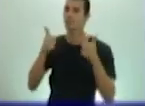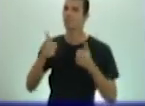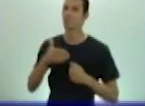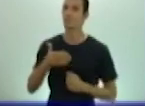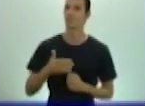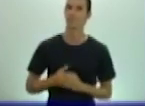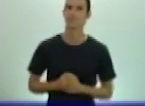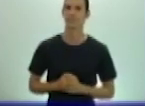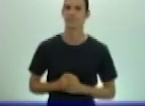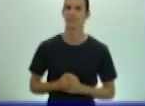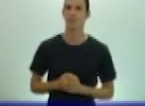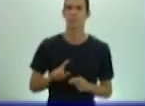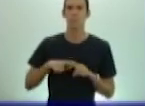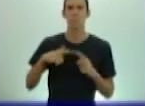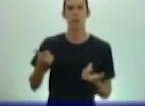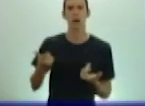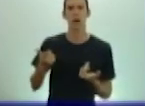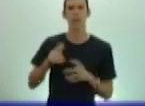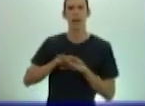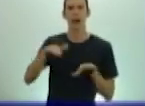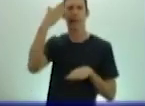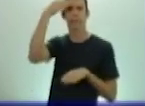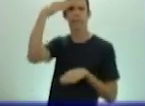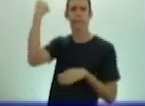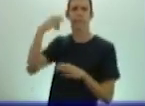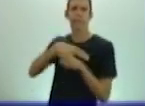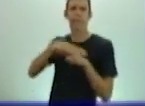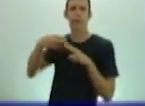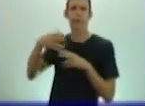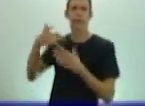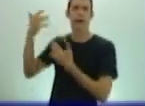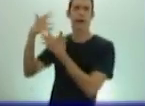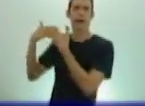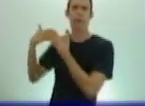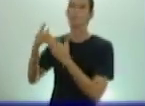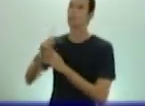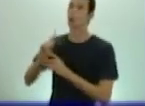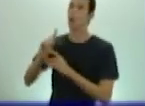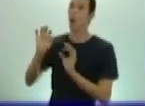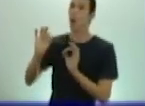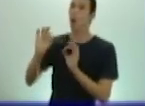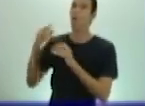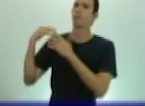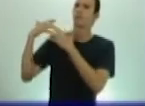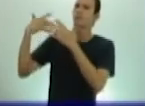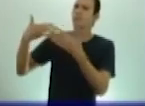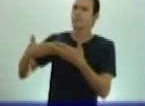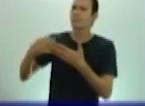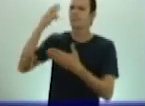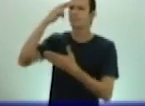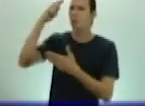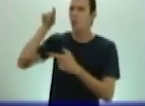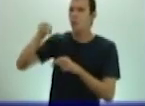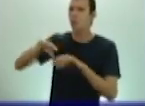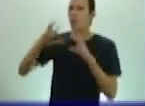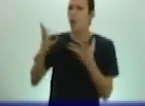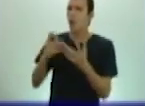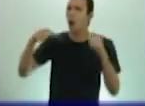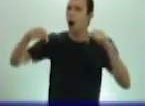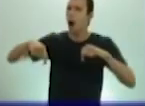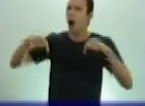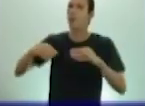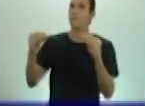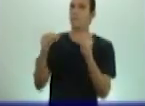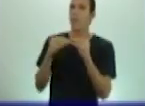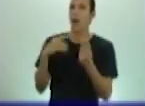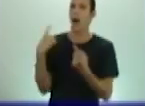en el pasado esa revolución de octubre o sigue siendo esa revolución social, socialista, un ejemplo donde todavía en los tiempos que